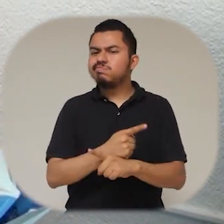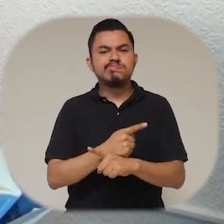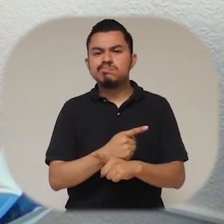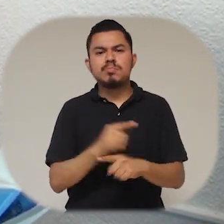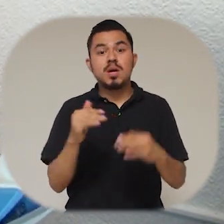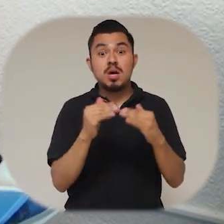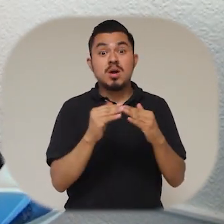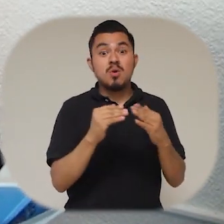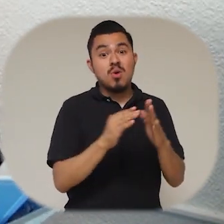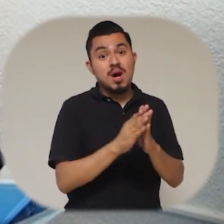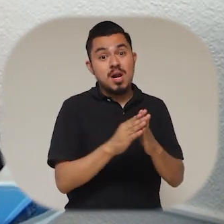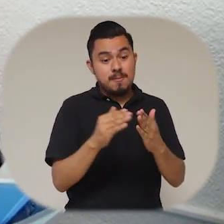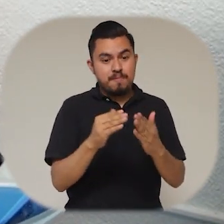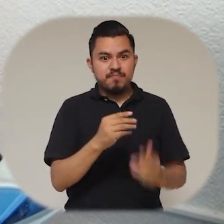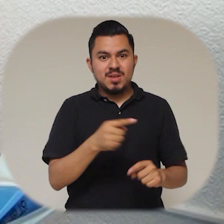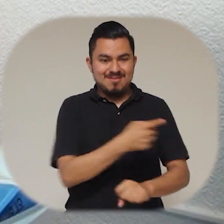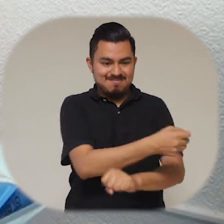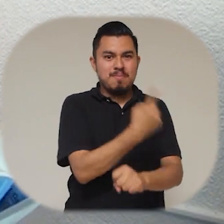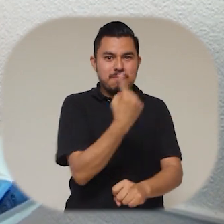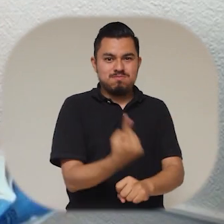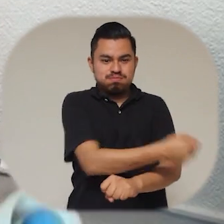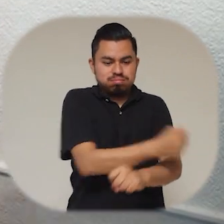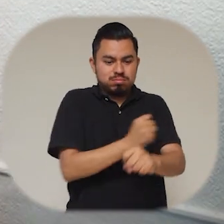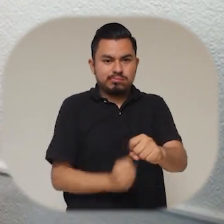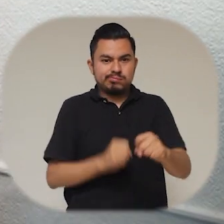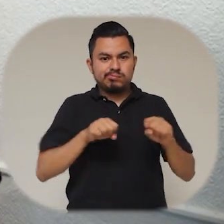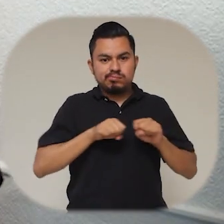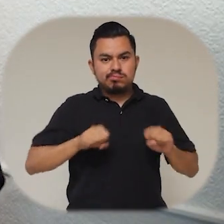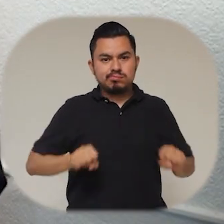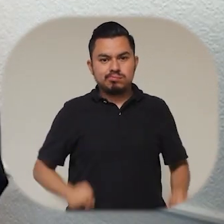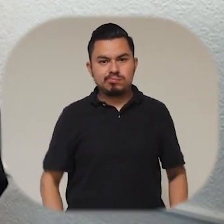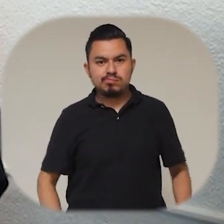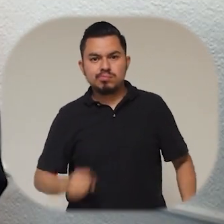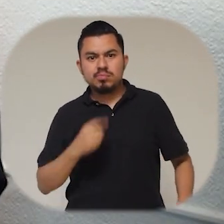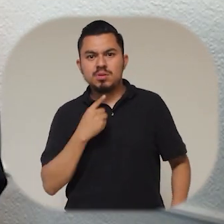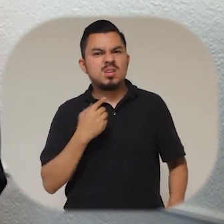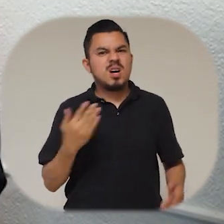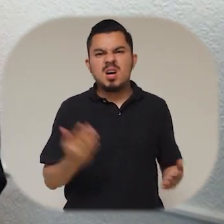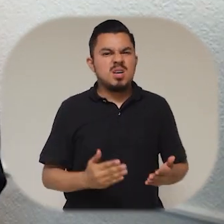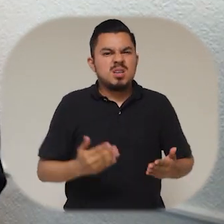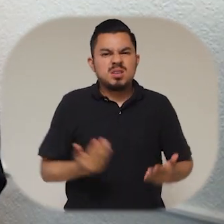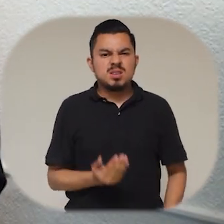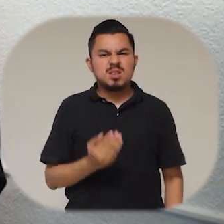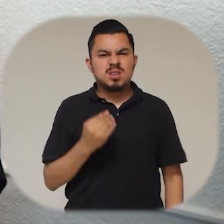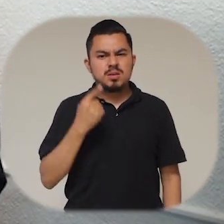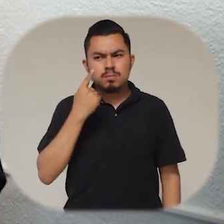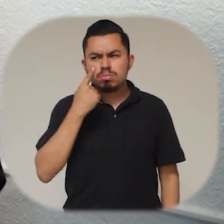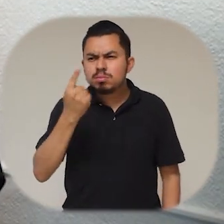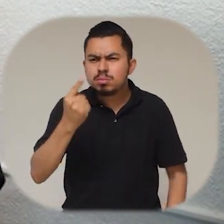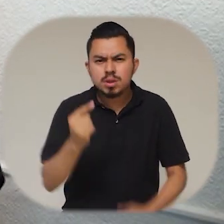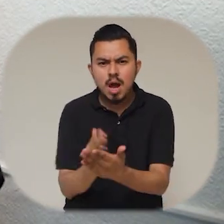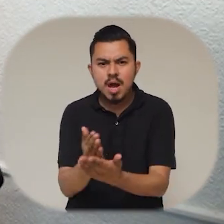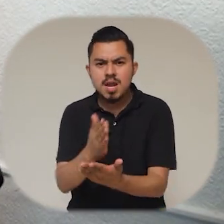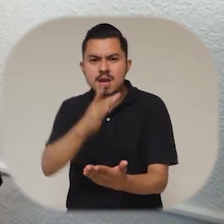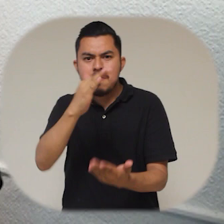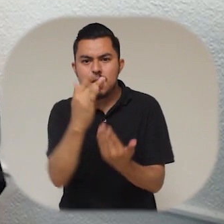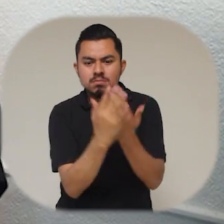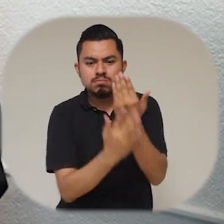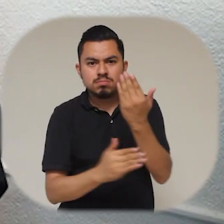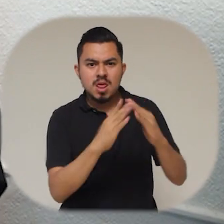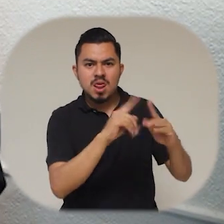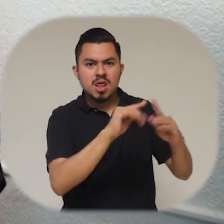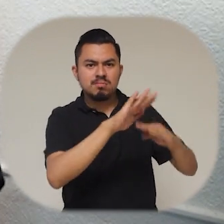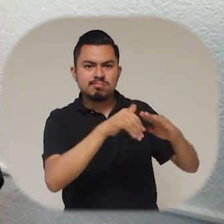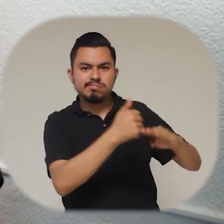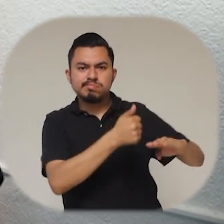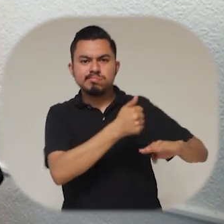de los nazareos, y también supervisaban las ofrendas para todo el templo y también soplaban en la trompeta en tiempos de fiesta